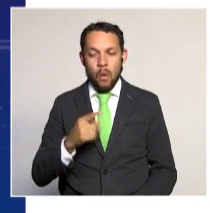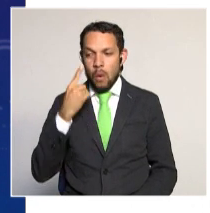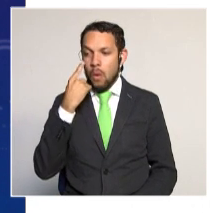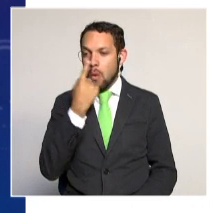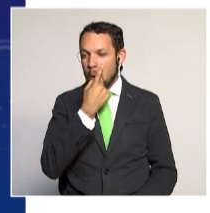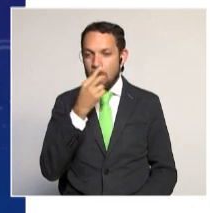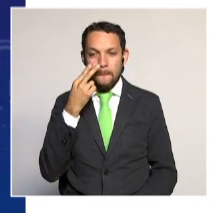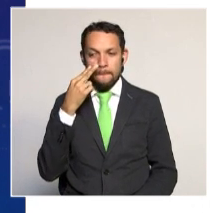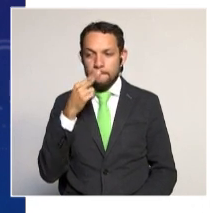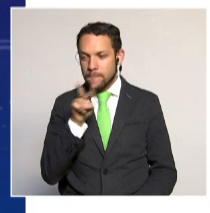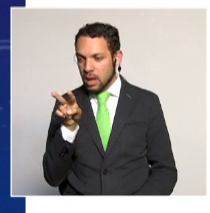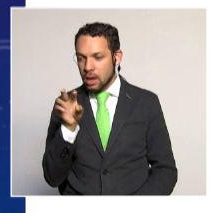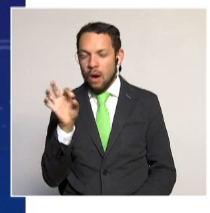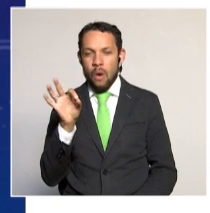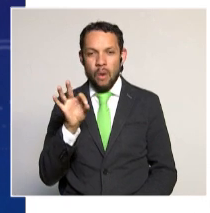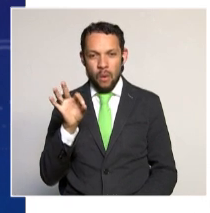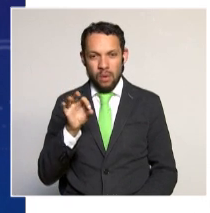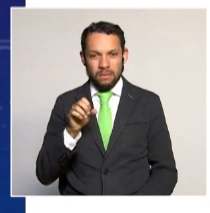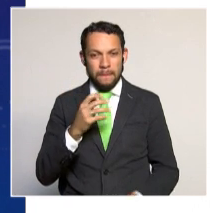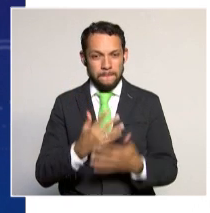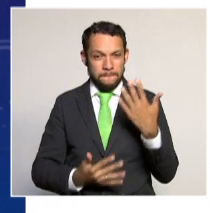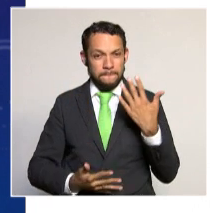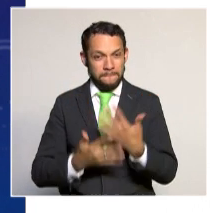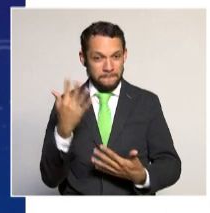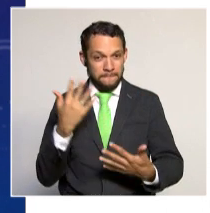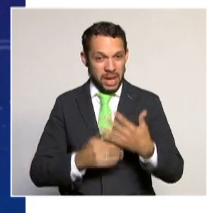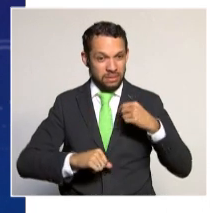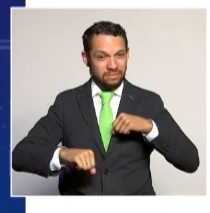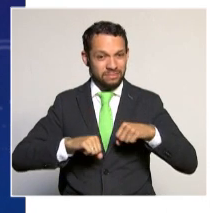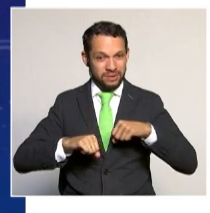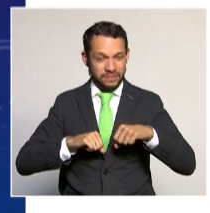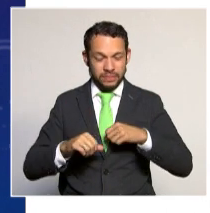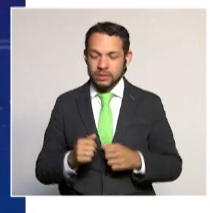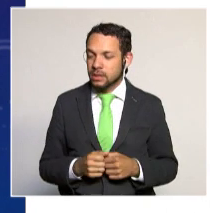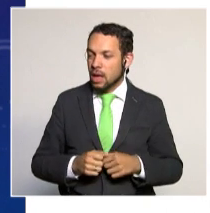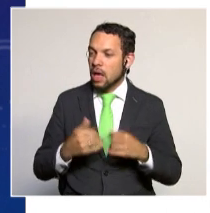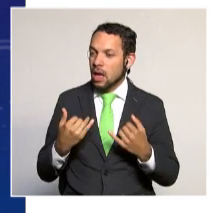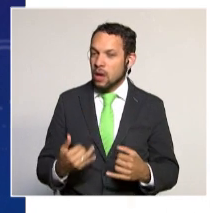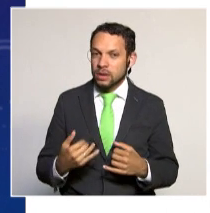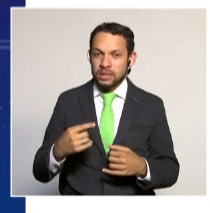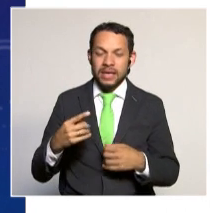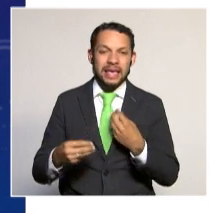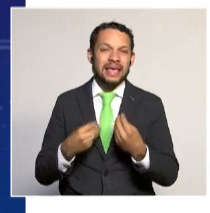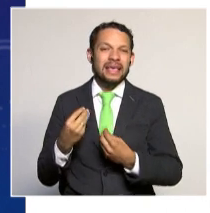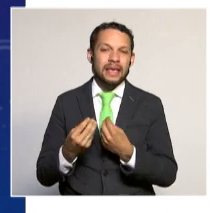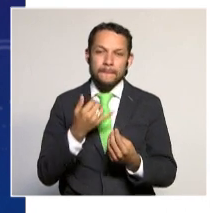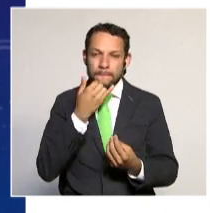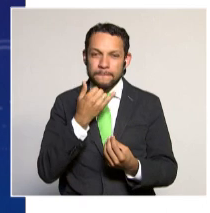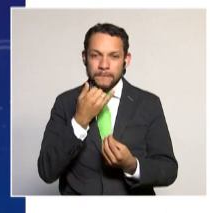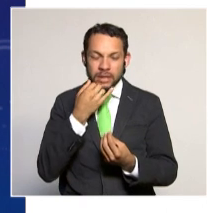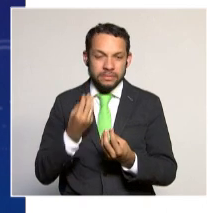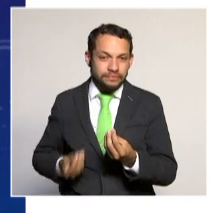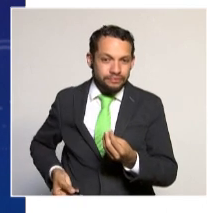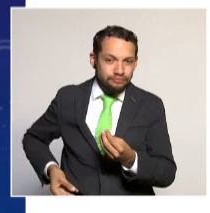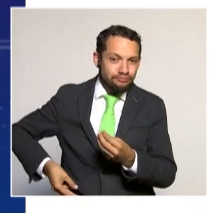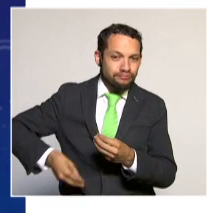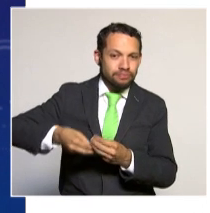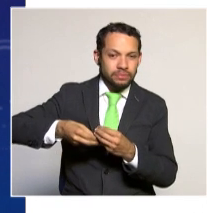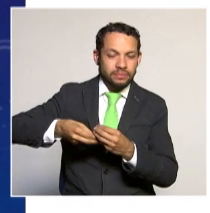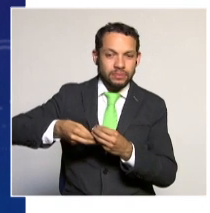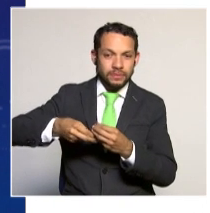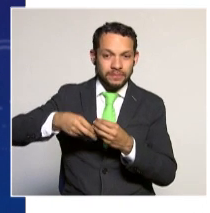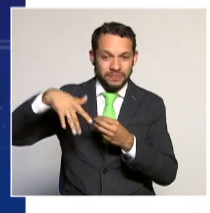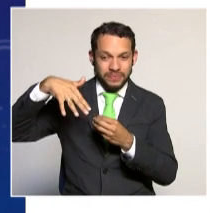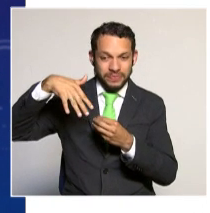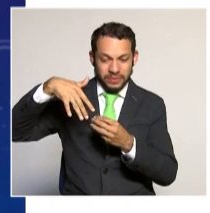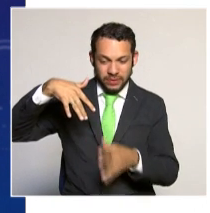en fin. Entonces es el sector motor del cerebro. Ahora imagínense que en ese sector se esté depositando beta amiloide. Si se deposita